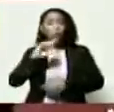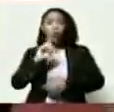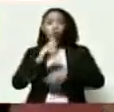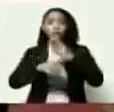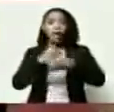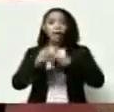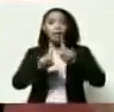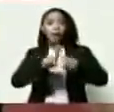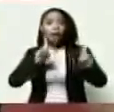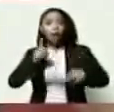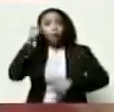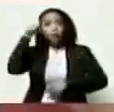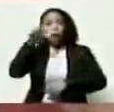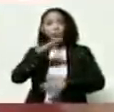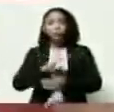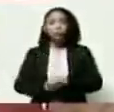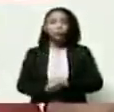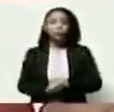pueblo.